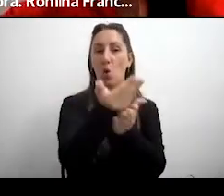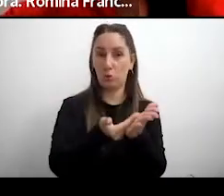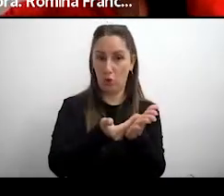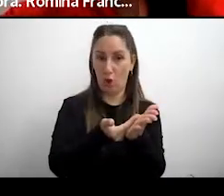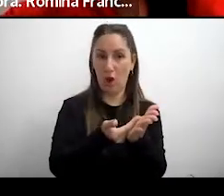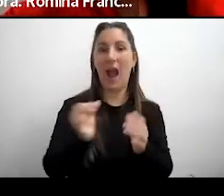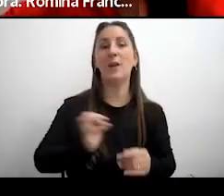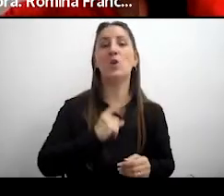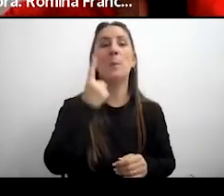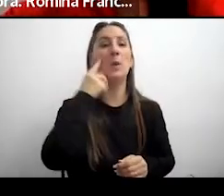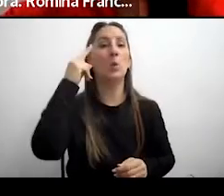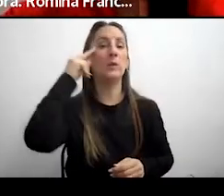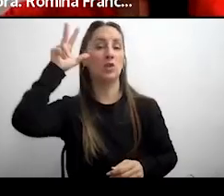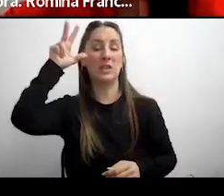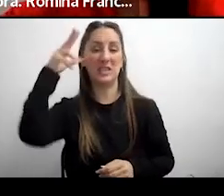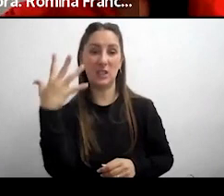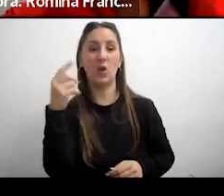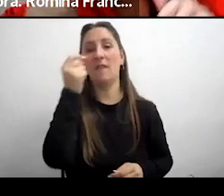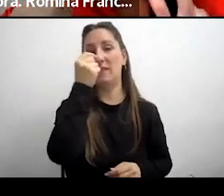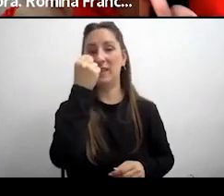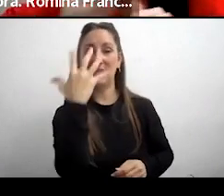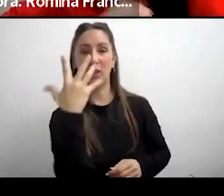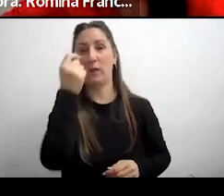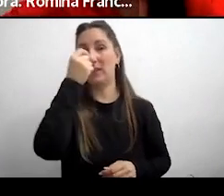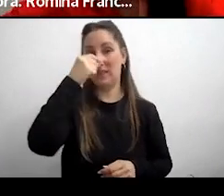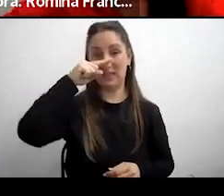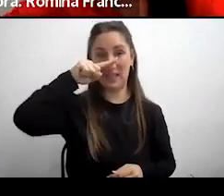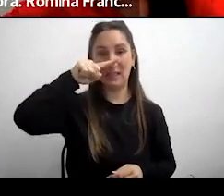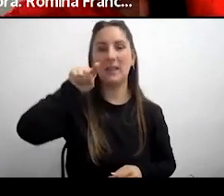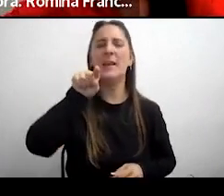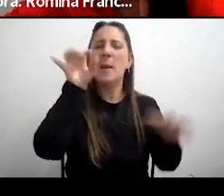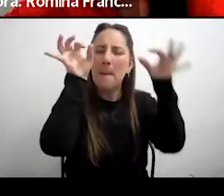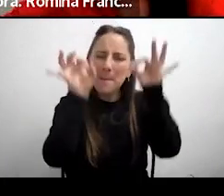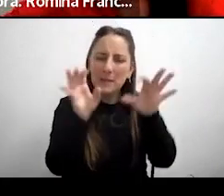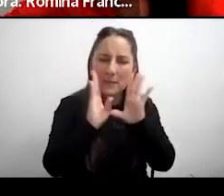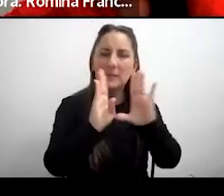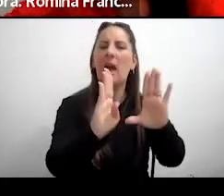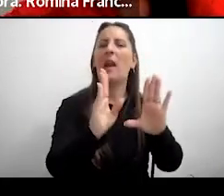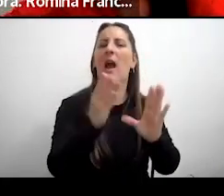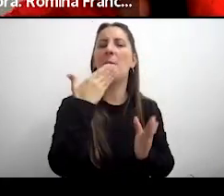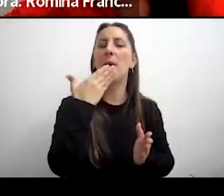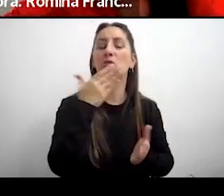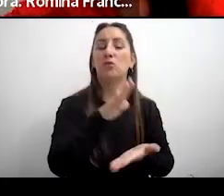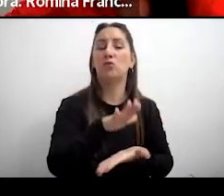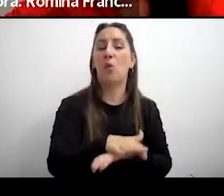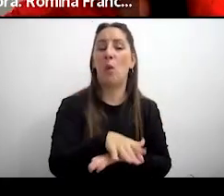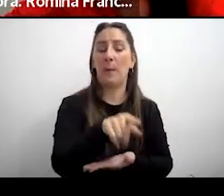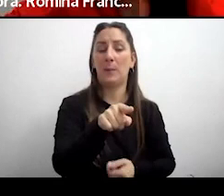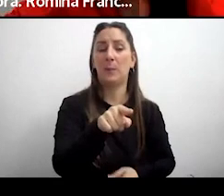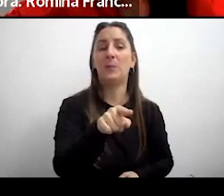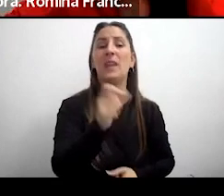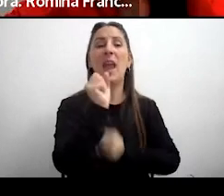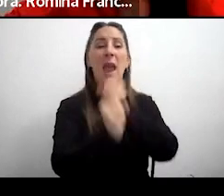del año 85, la 2527, y específicamente cuando nos referimos acá a lo que es